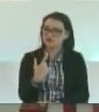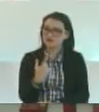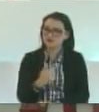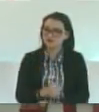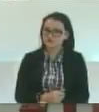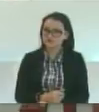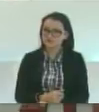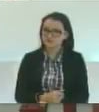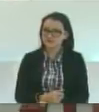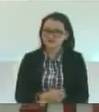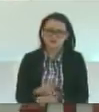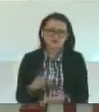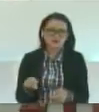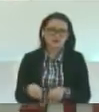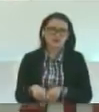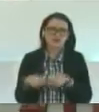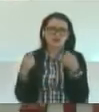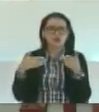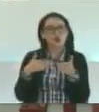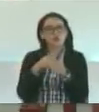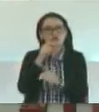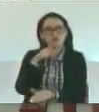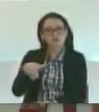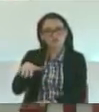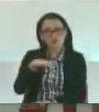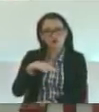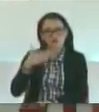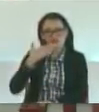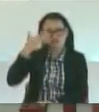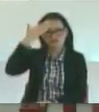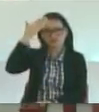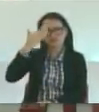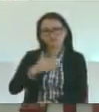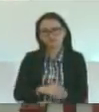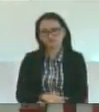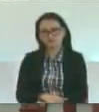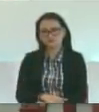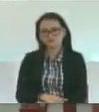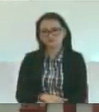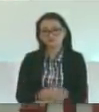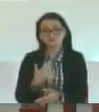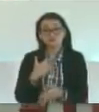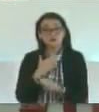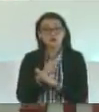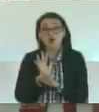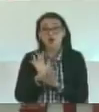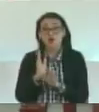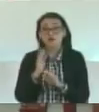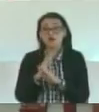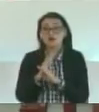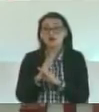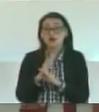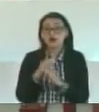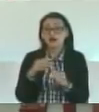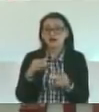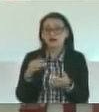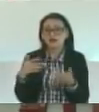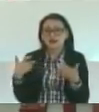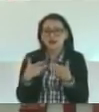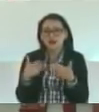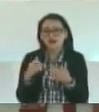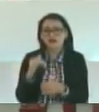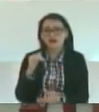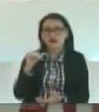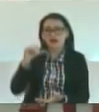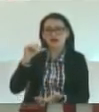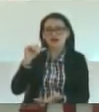una masacre lo que se estaba haciendo contra el pueblo de Afganistán. Nos opusimos a la invasión y a la guerra de Irak, Quizás fue una de las